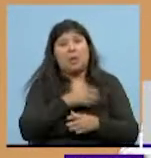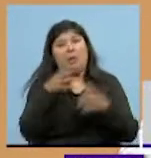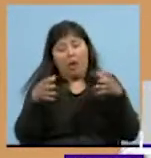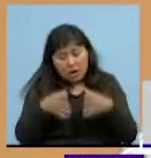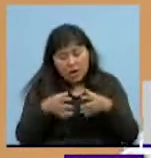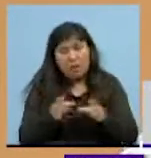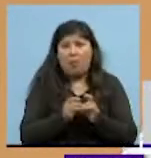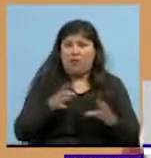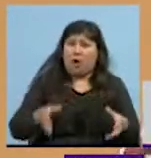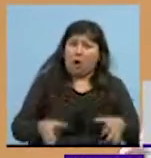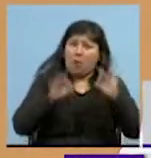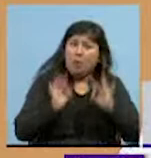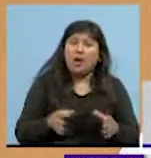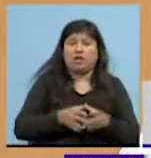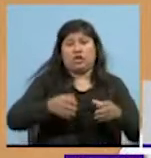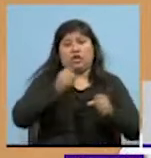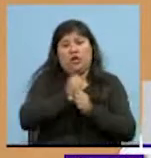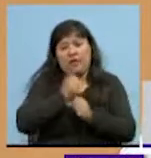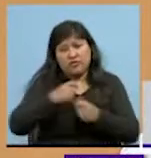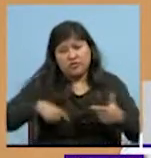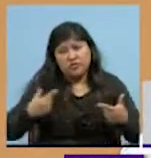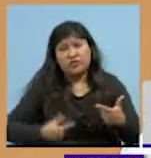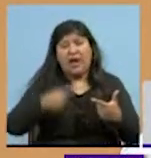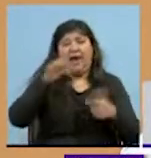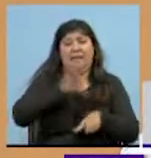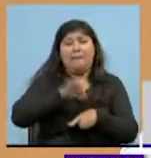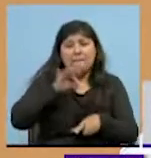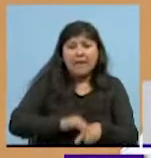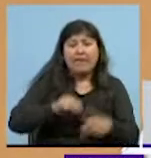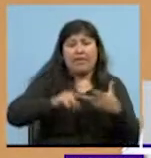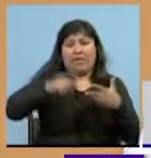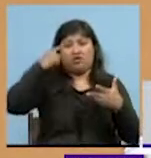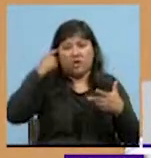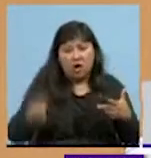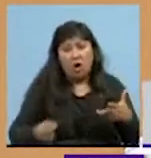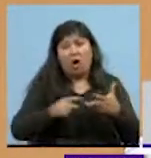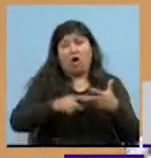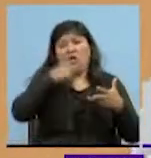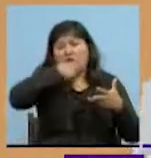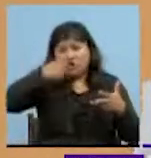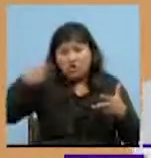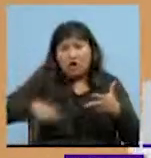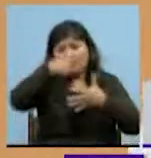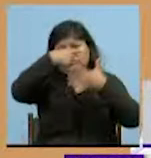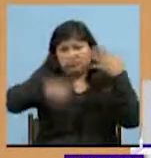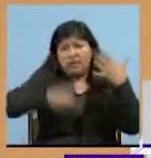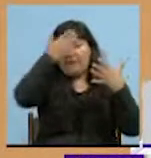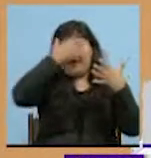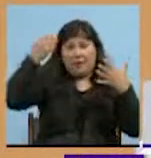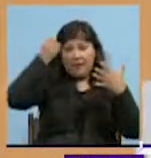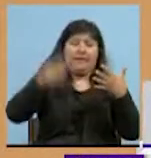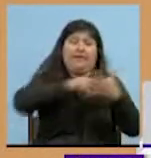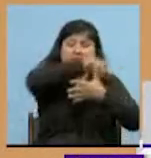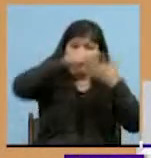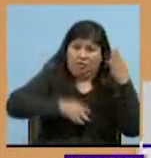médico, trabajador social, supervisores intermedios y a veces enfermería para supervisar la zona, que